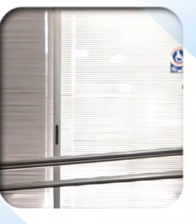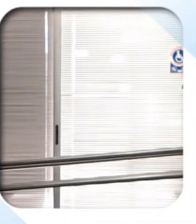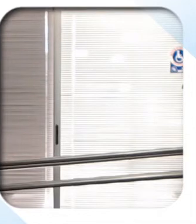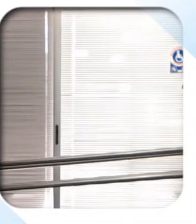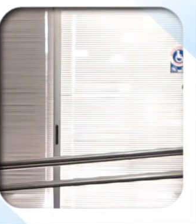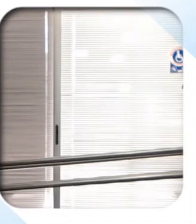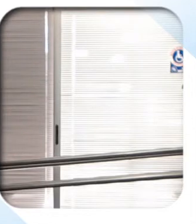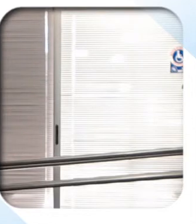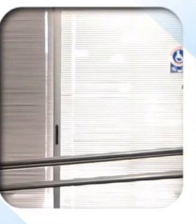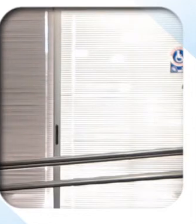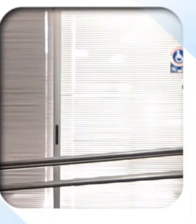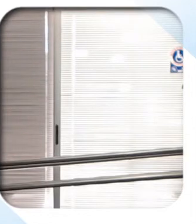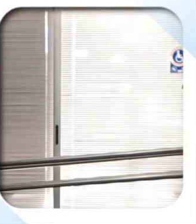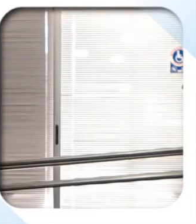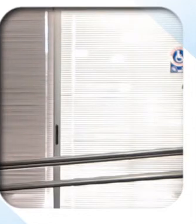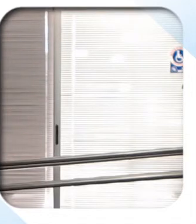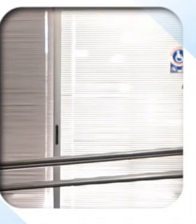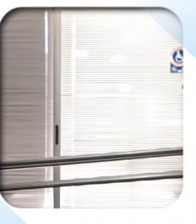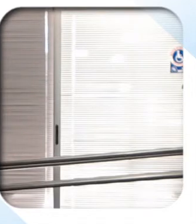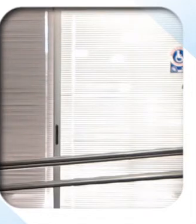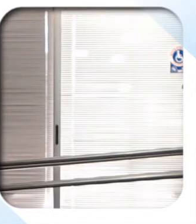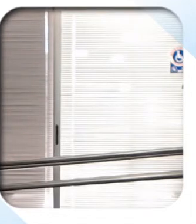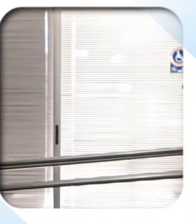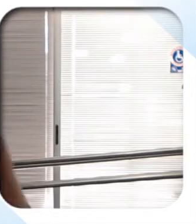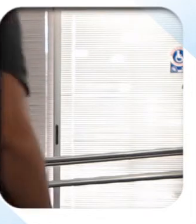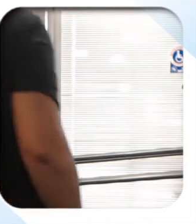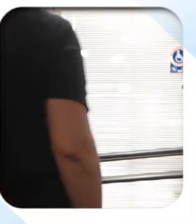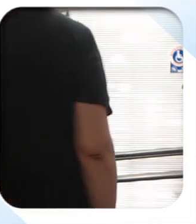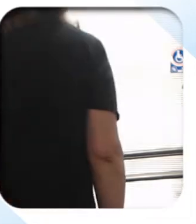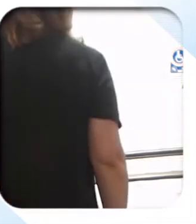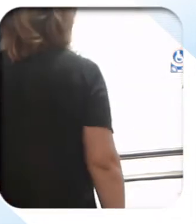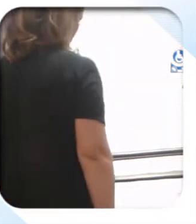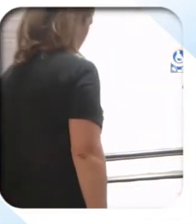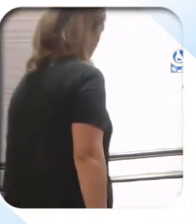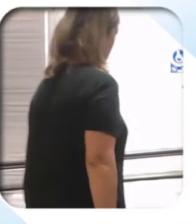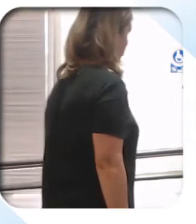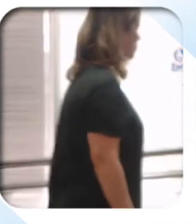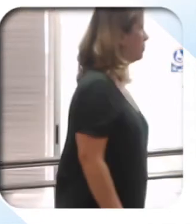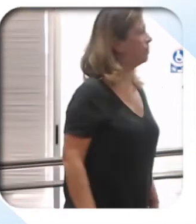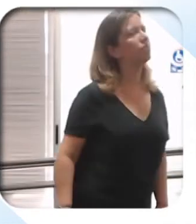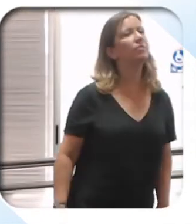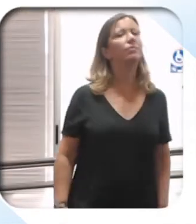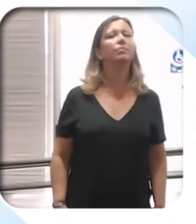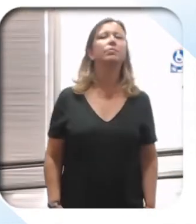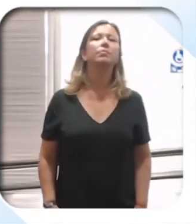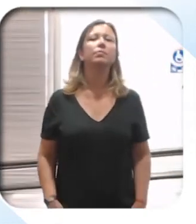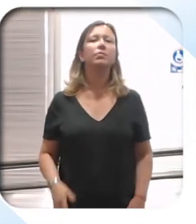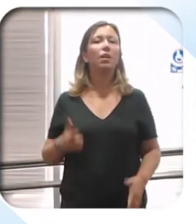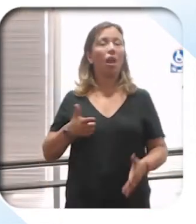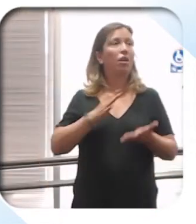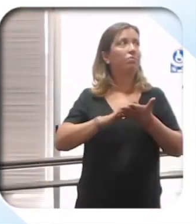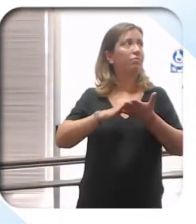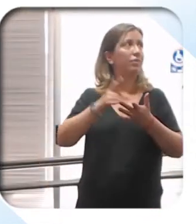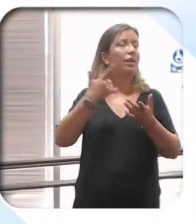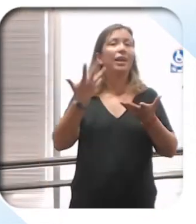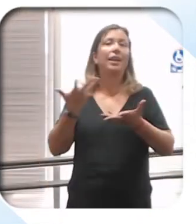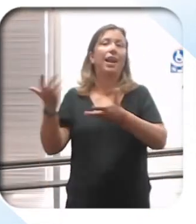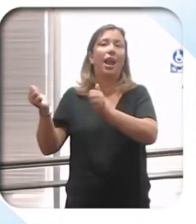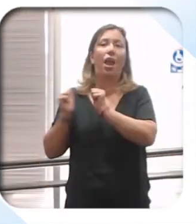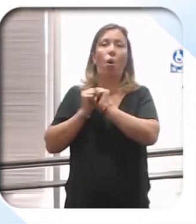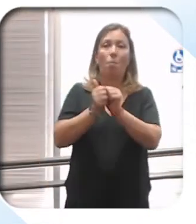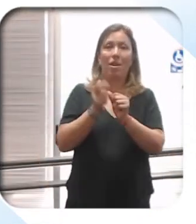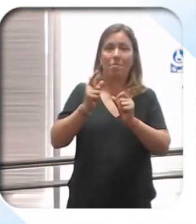tan distantes, empiecen a entenderse y a verse que no es así. Y hoy vamos a en esta revisión, que pido que me acompañen,